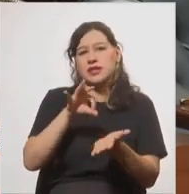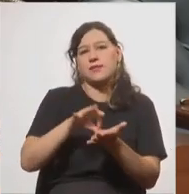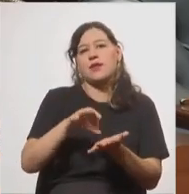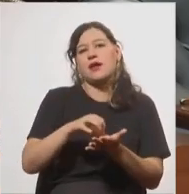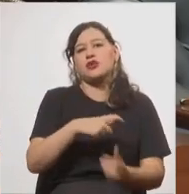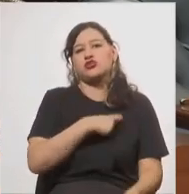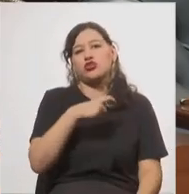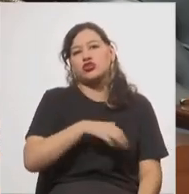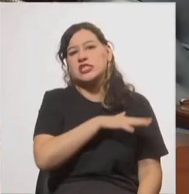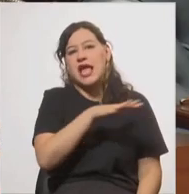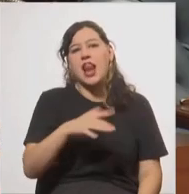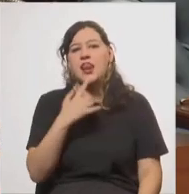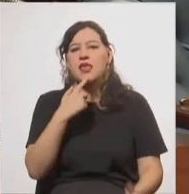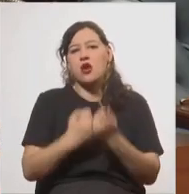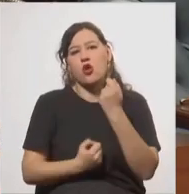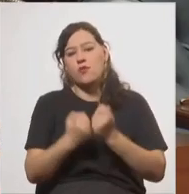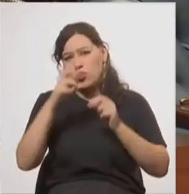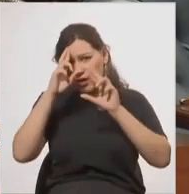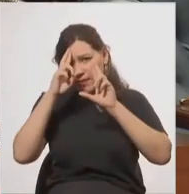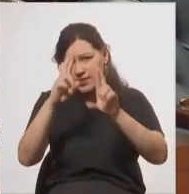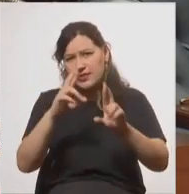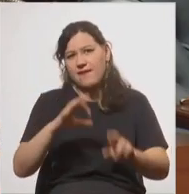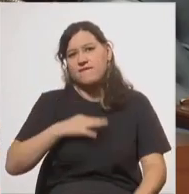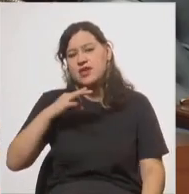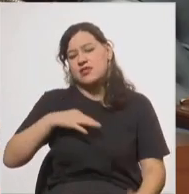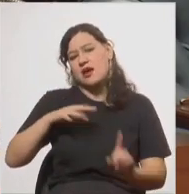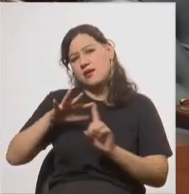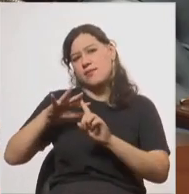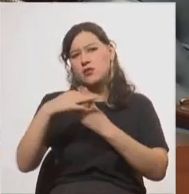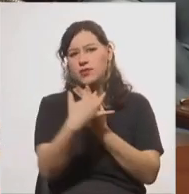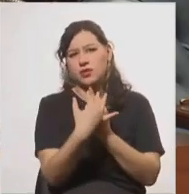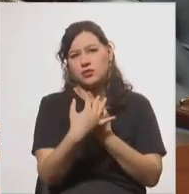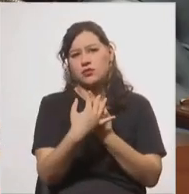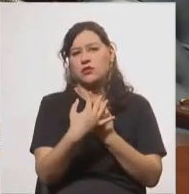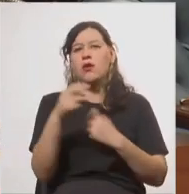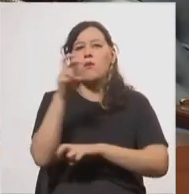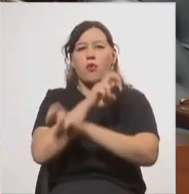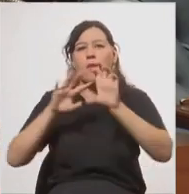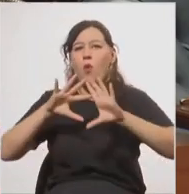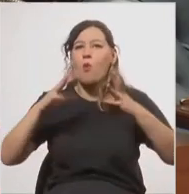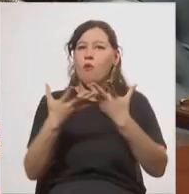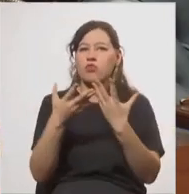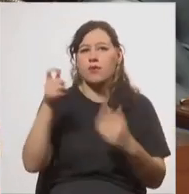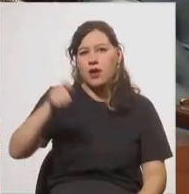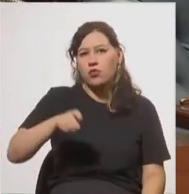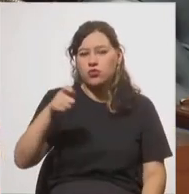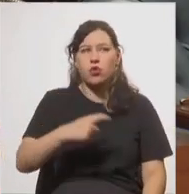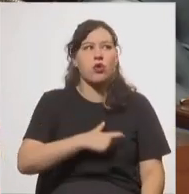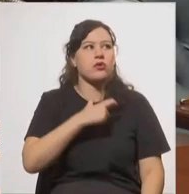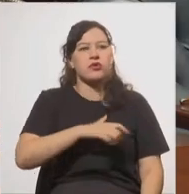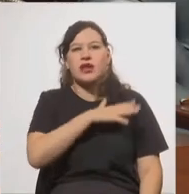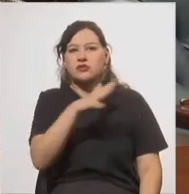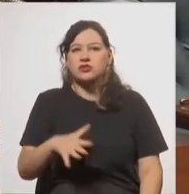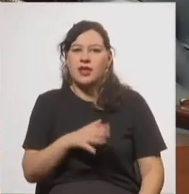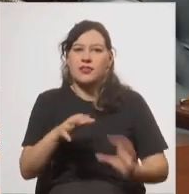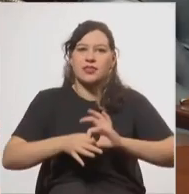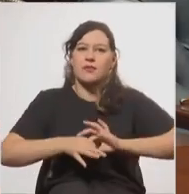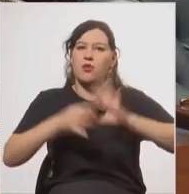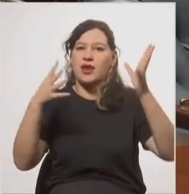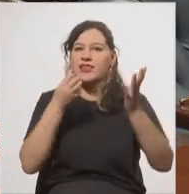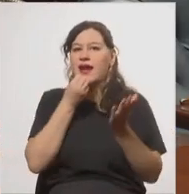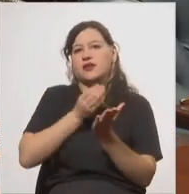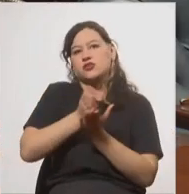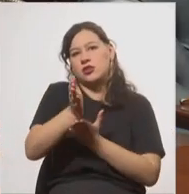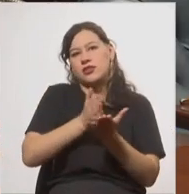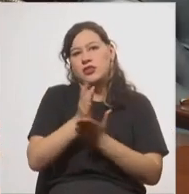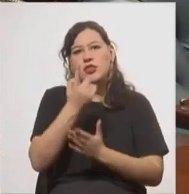económico que respete la vida y el medio ambiente, por un mundo más justo y una sociedad democrática y solidaria